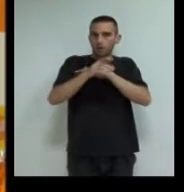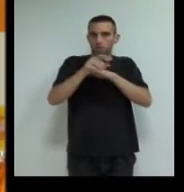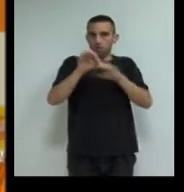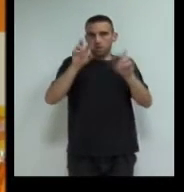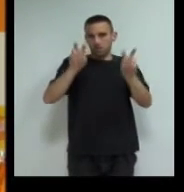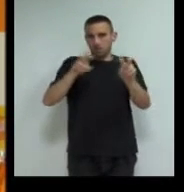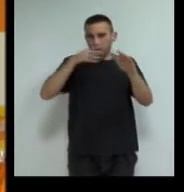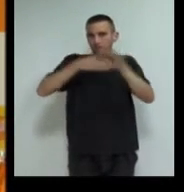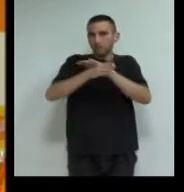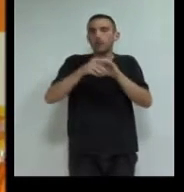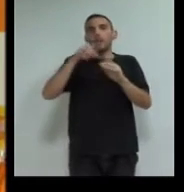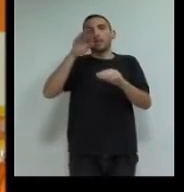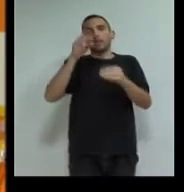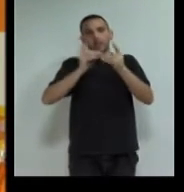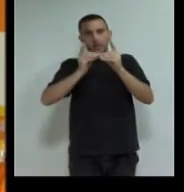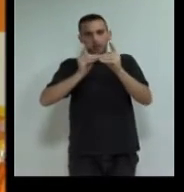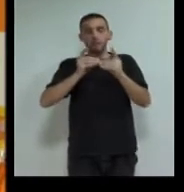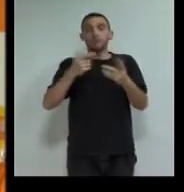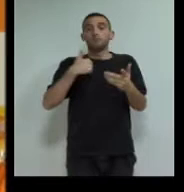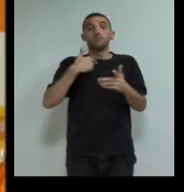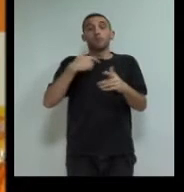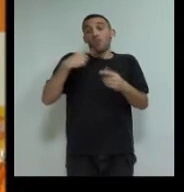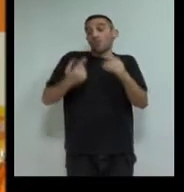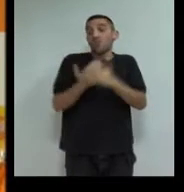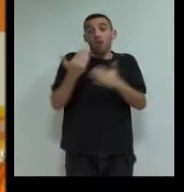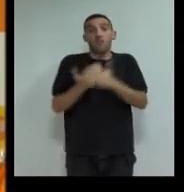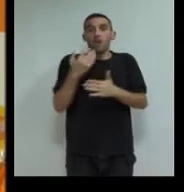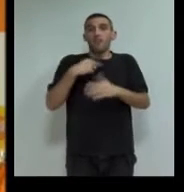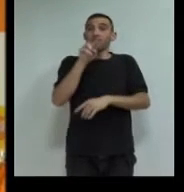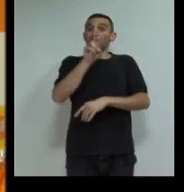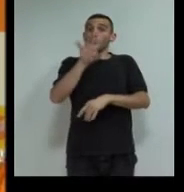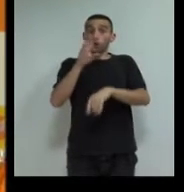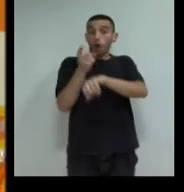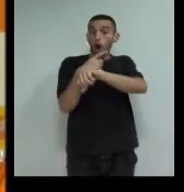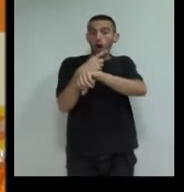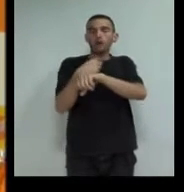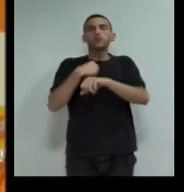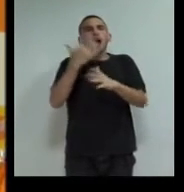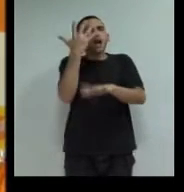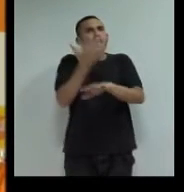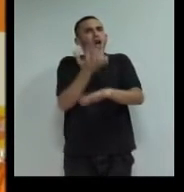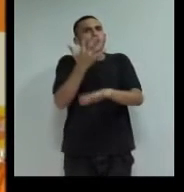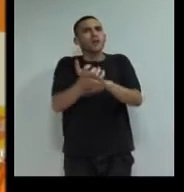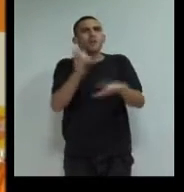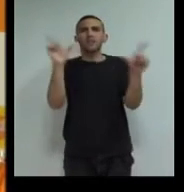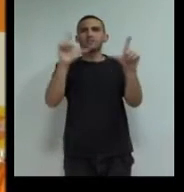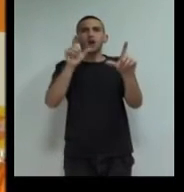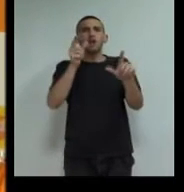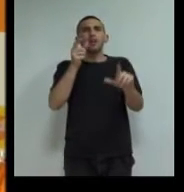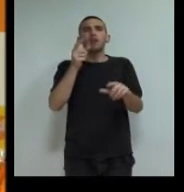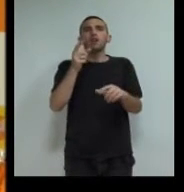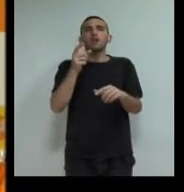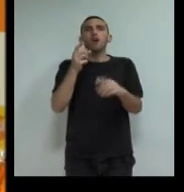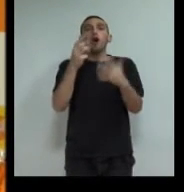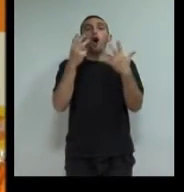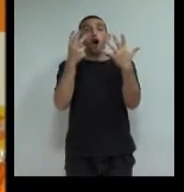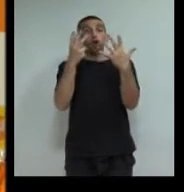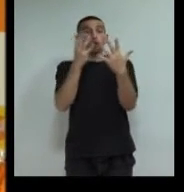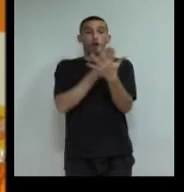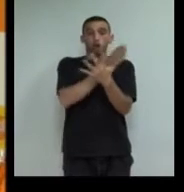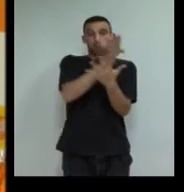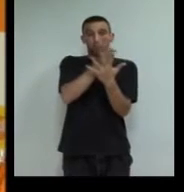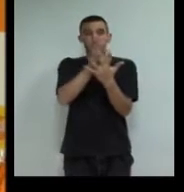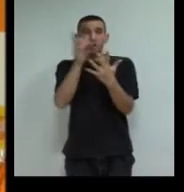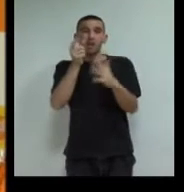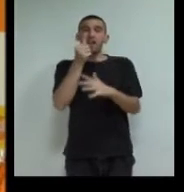que diariamente grabamos las 24 horas de emisión de televisión de los 8 múltiples de cobertura